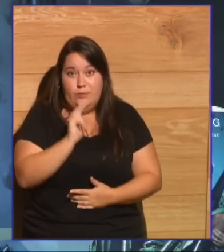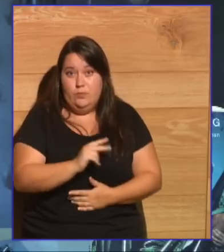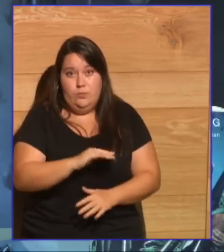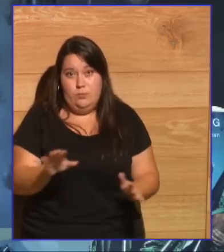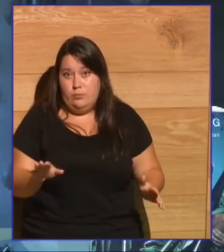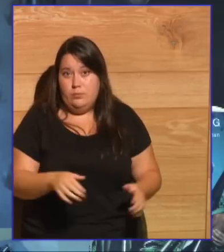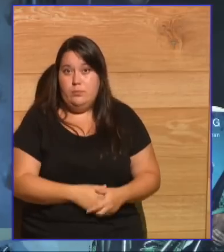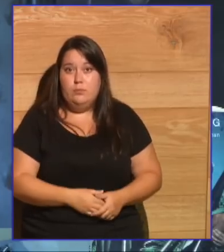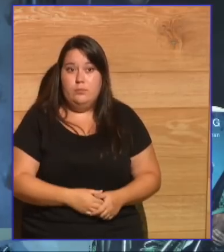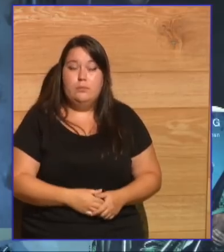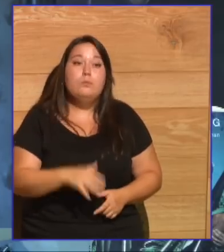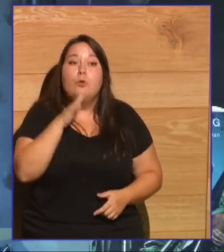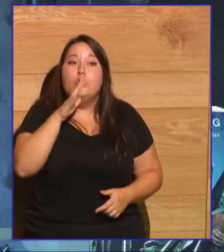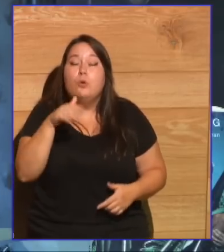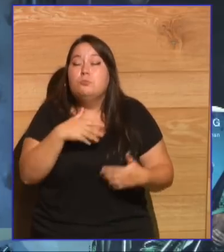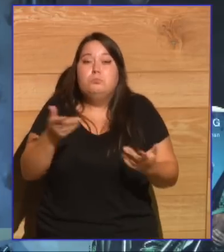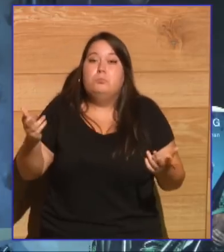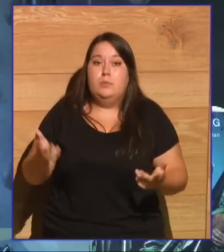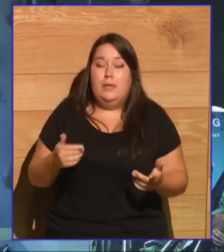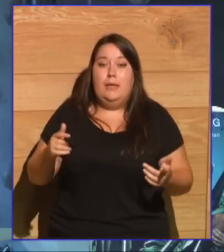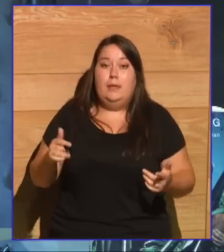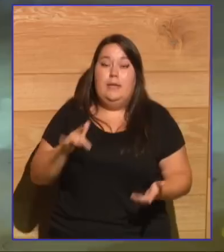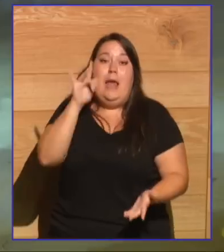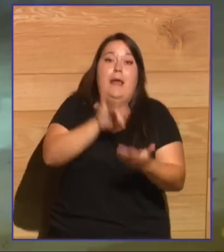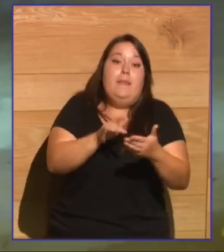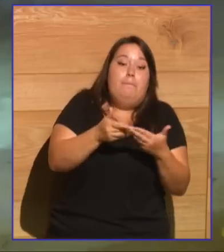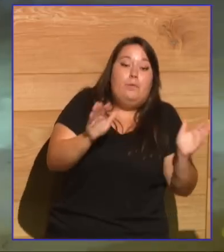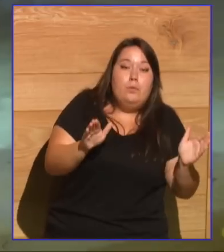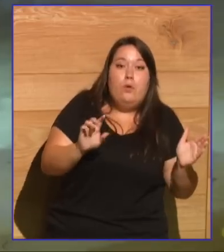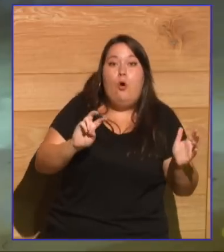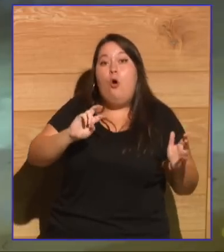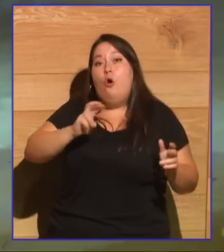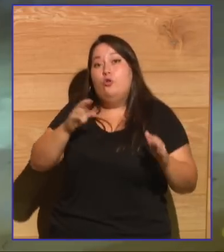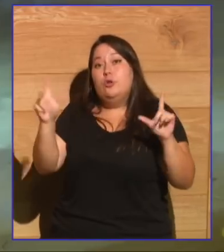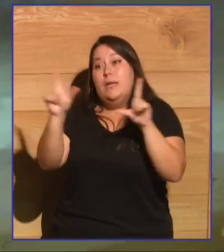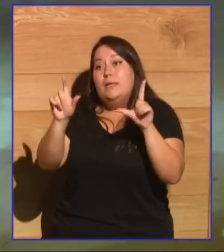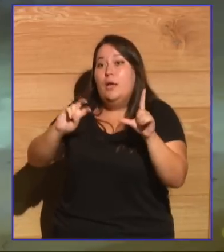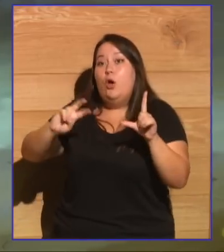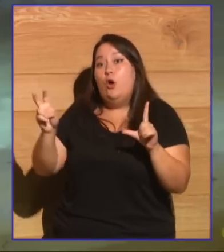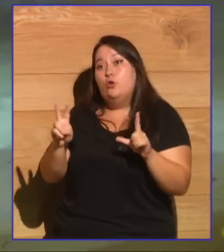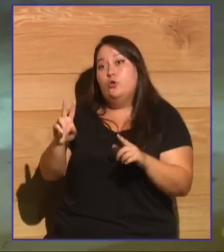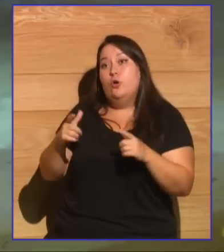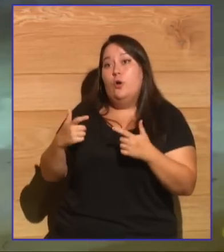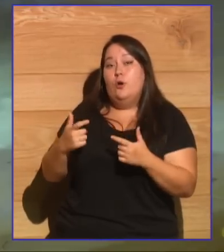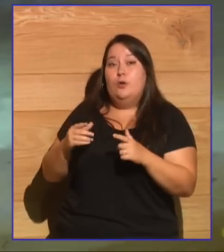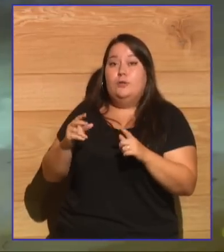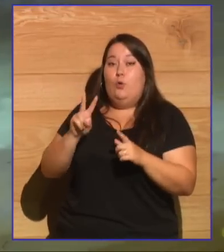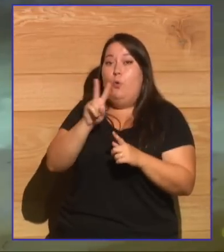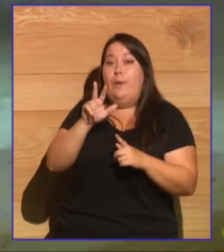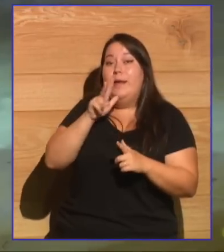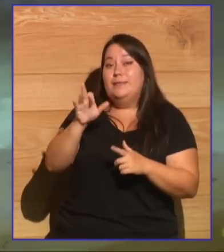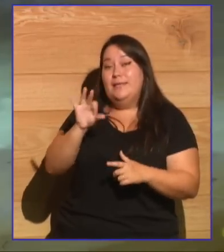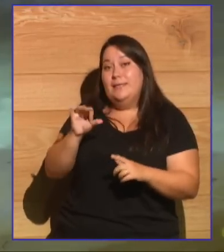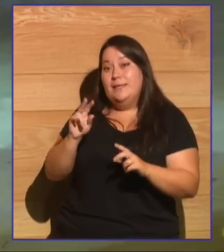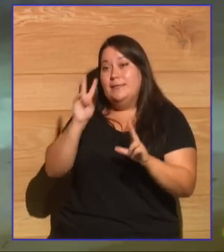por la razón que sea unos en el estreno y otros en la tele y otros en vhs introducen amos de su padre y lo que sea seguro que al ser